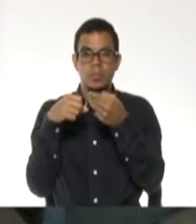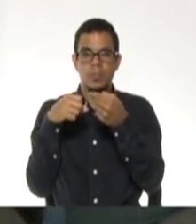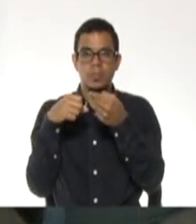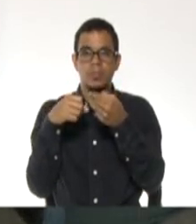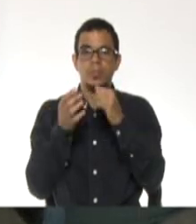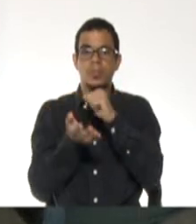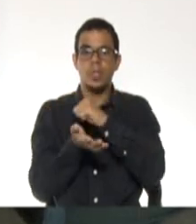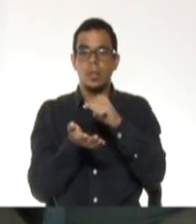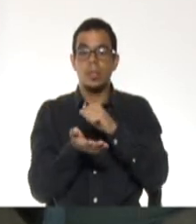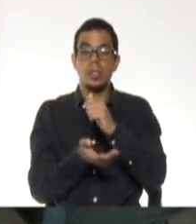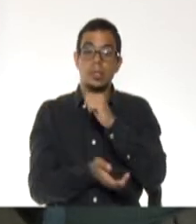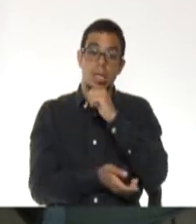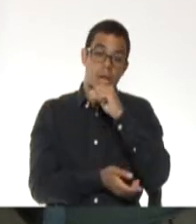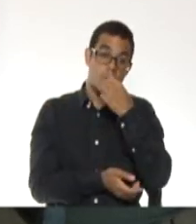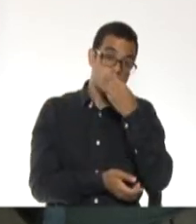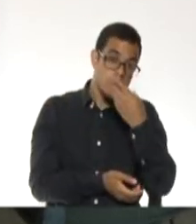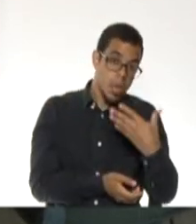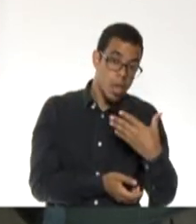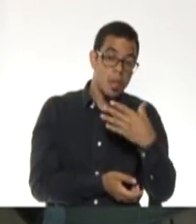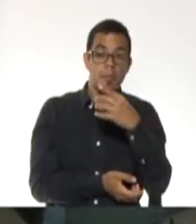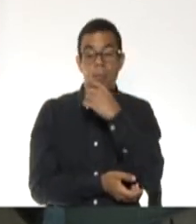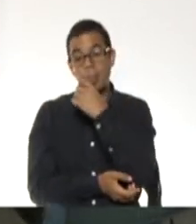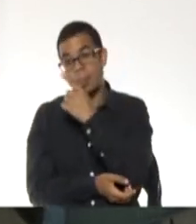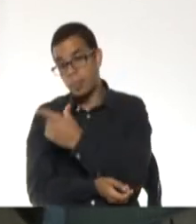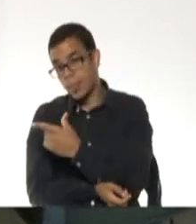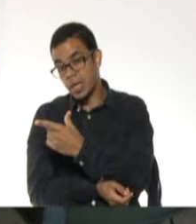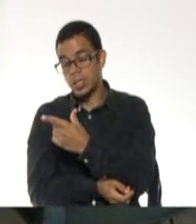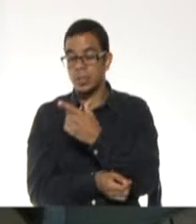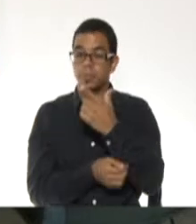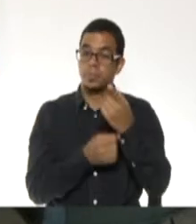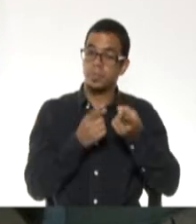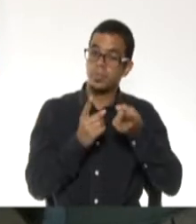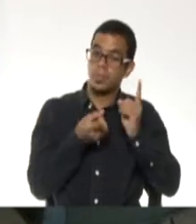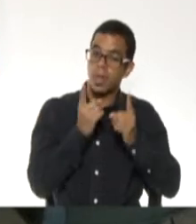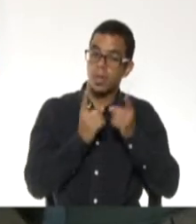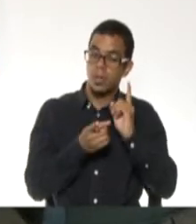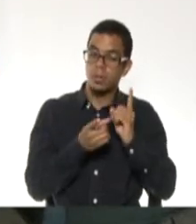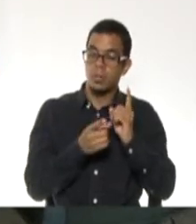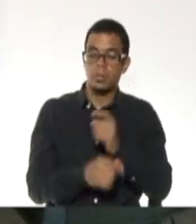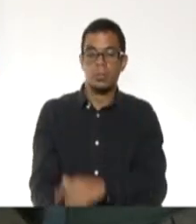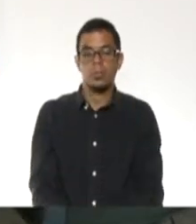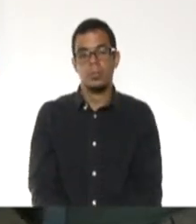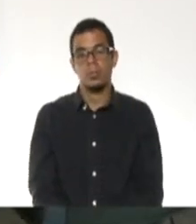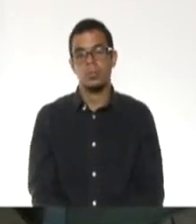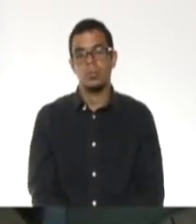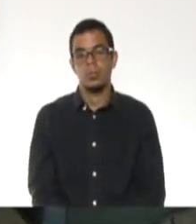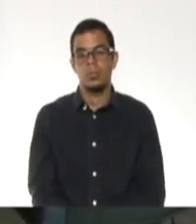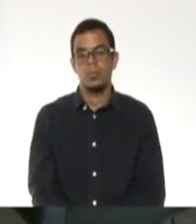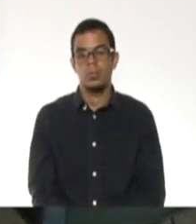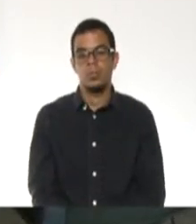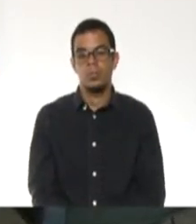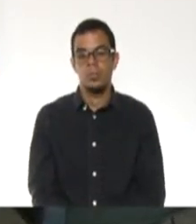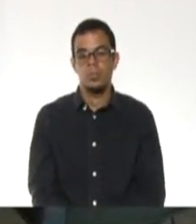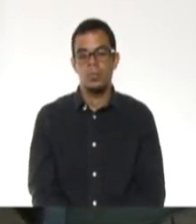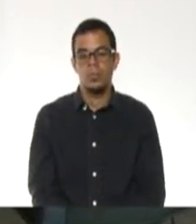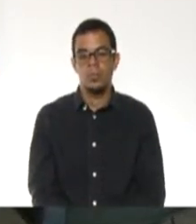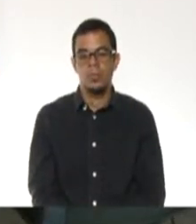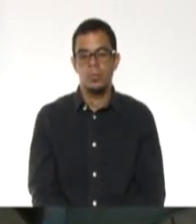la plancha está buena o está mala. ¿Okay? De manera que tenemos también para otro probador, un probador casero